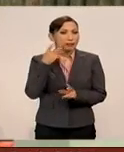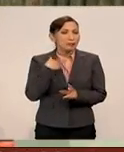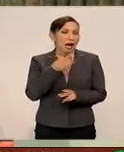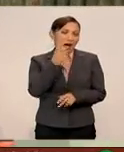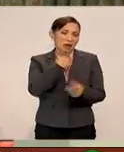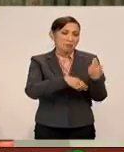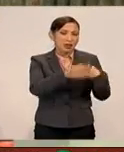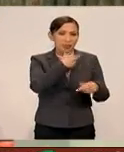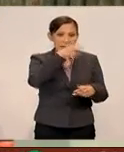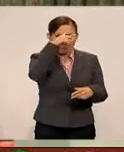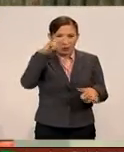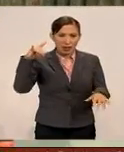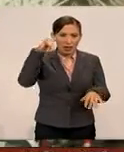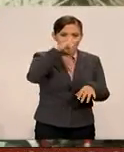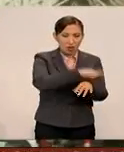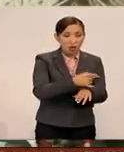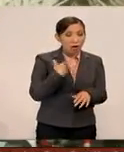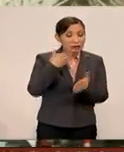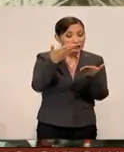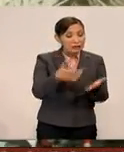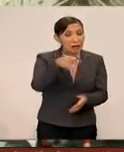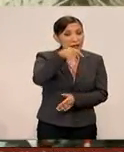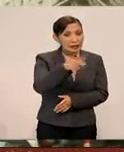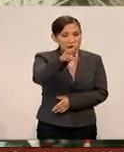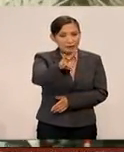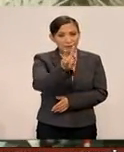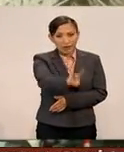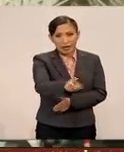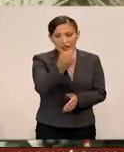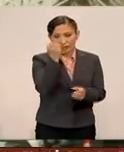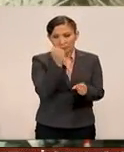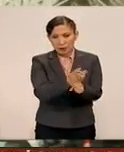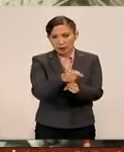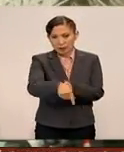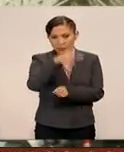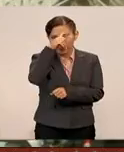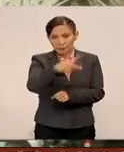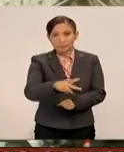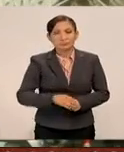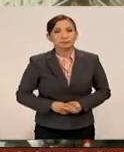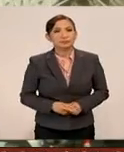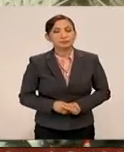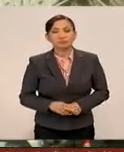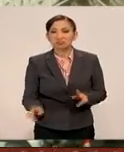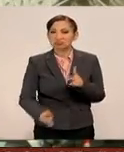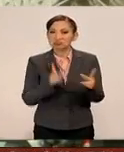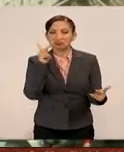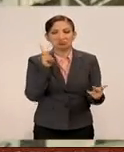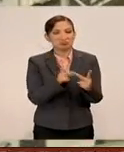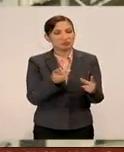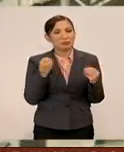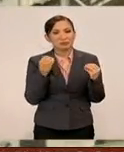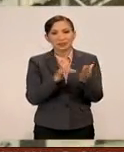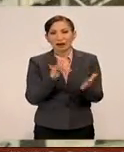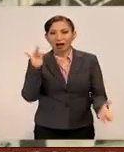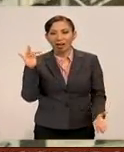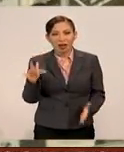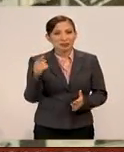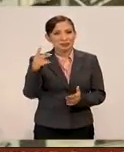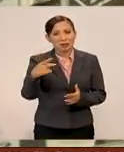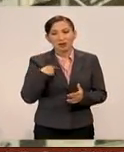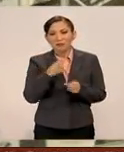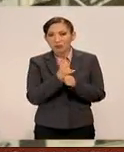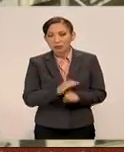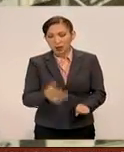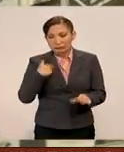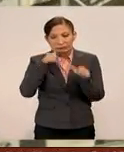su regreso a nuestro país. Espera que llegue el viernes por la madrugada aquí a México. Perfecto, Gustavo Castillo, muchas gracias por tu